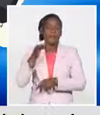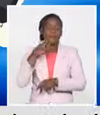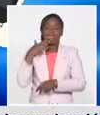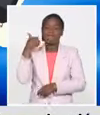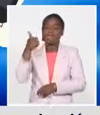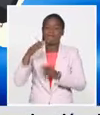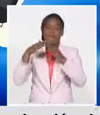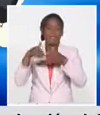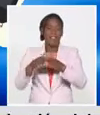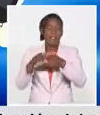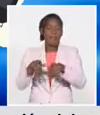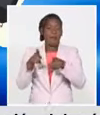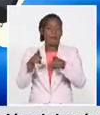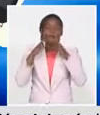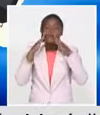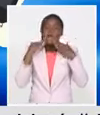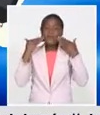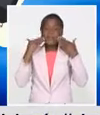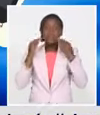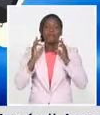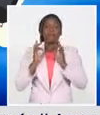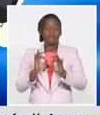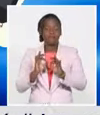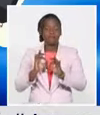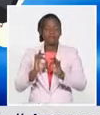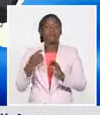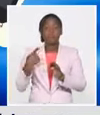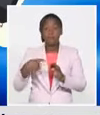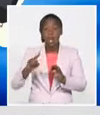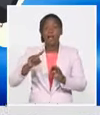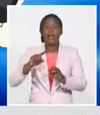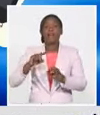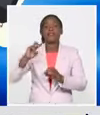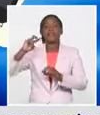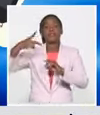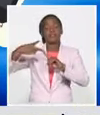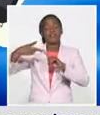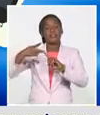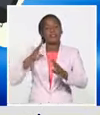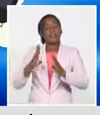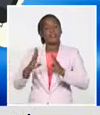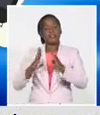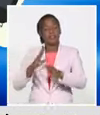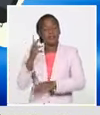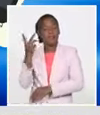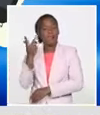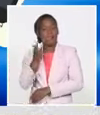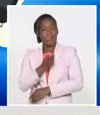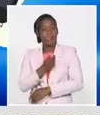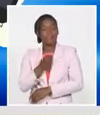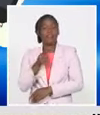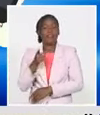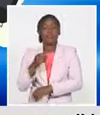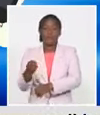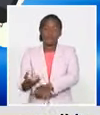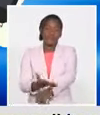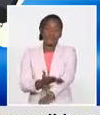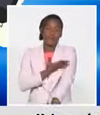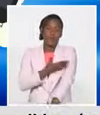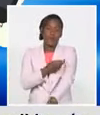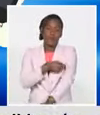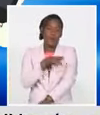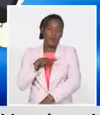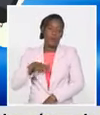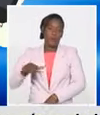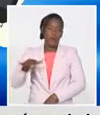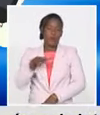ganando con la aplicación, con la segunda dosis de este candidato vacunal Abdala, que esto es un orgullo para nuestra nación y también